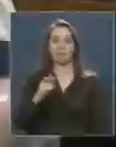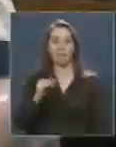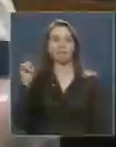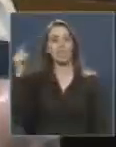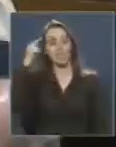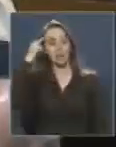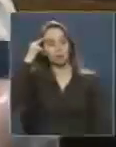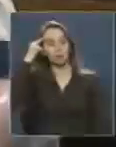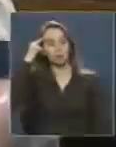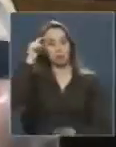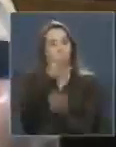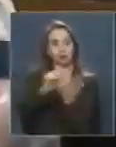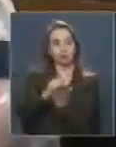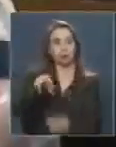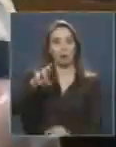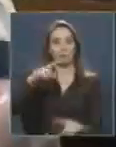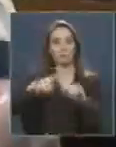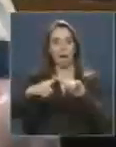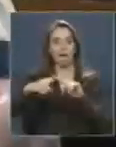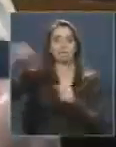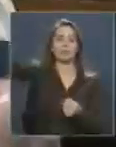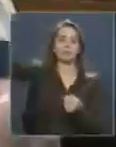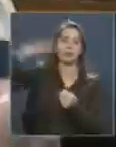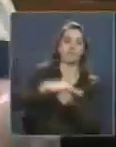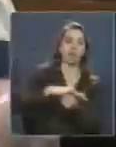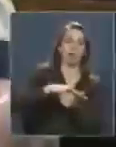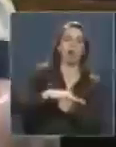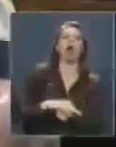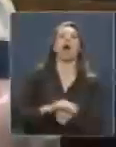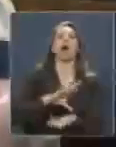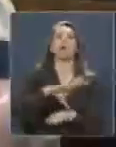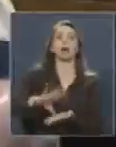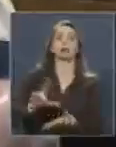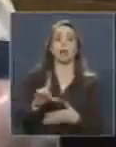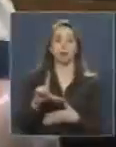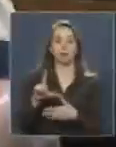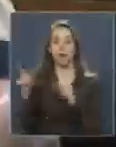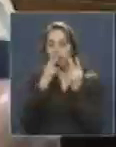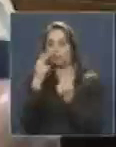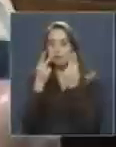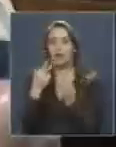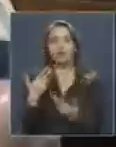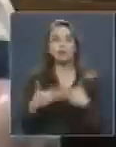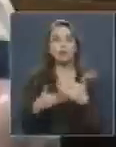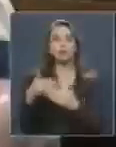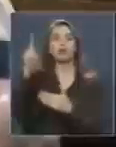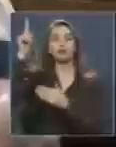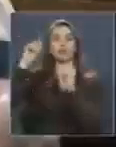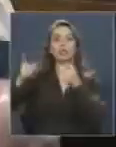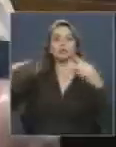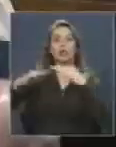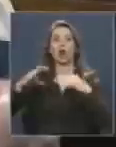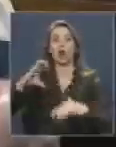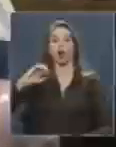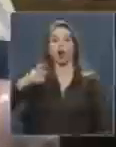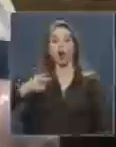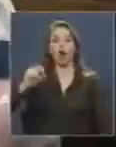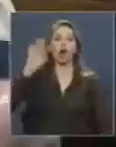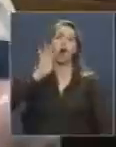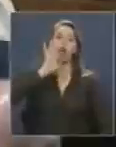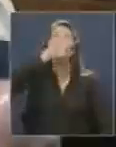a Marx desde América Latina. Siguió de cerca el proceso del Congo desde su posición de figura